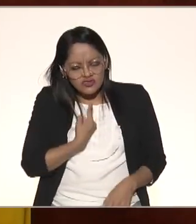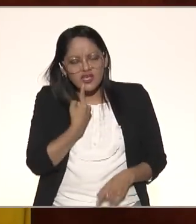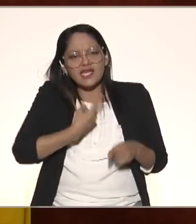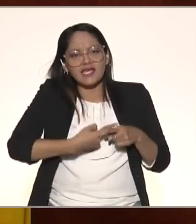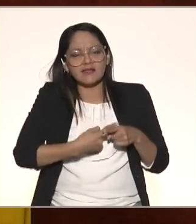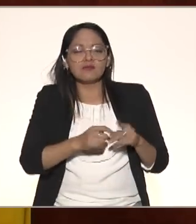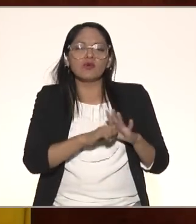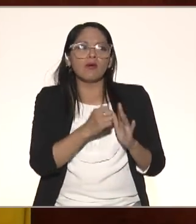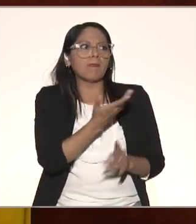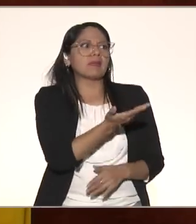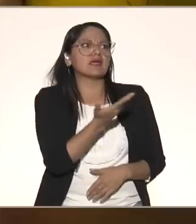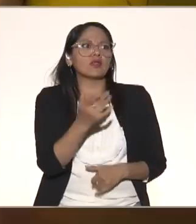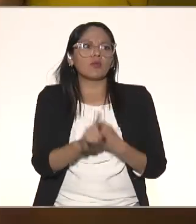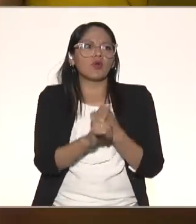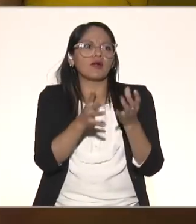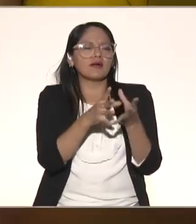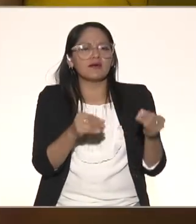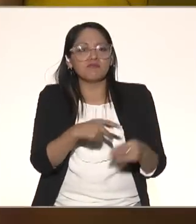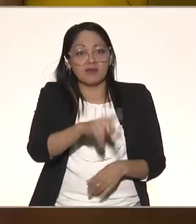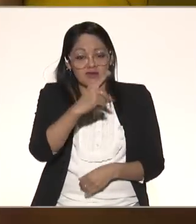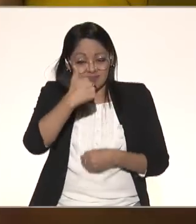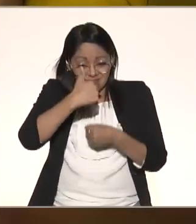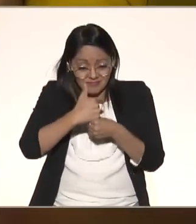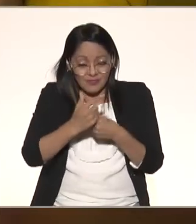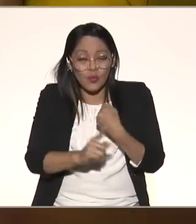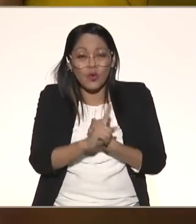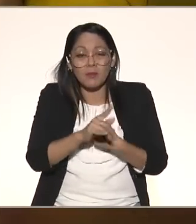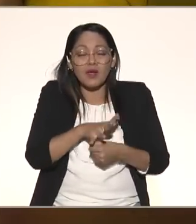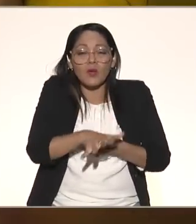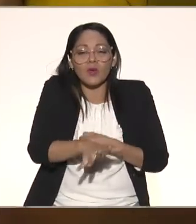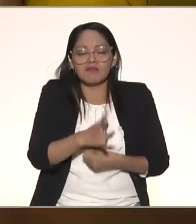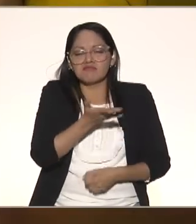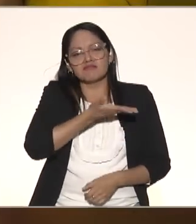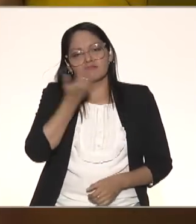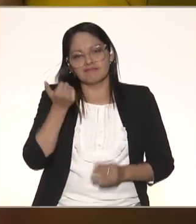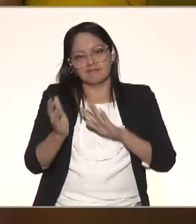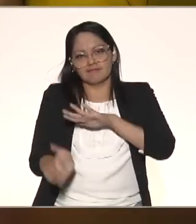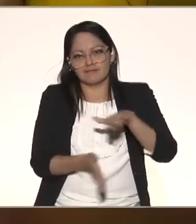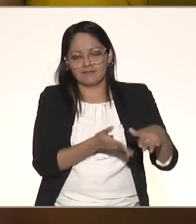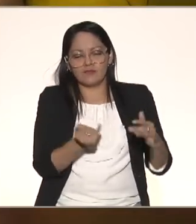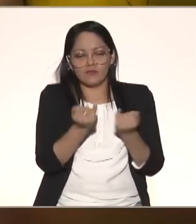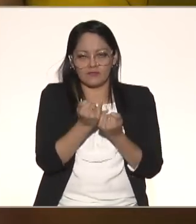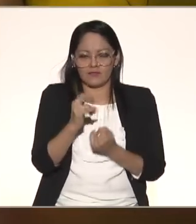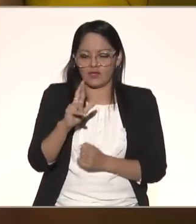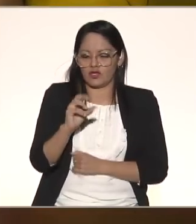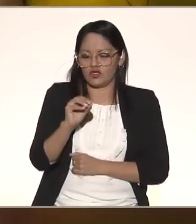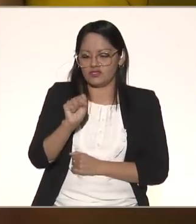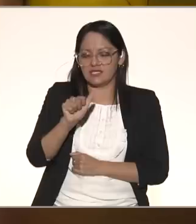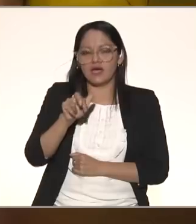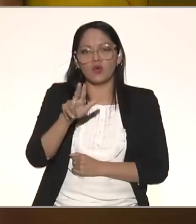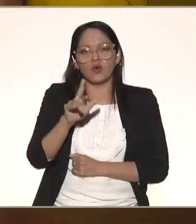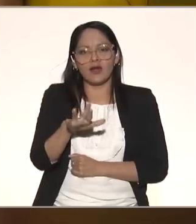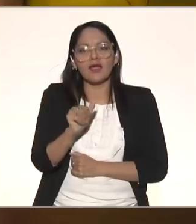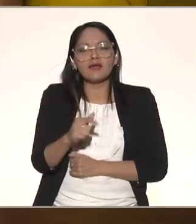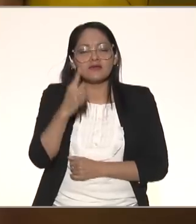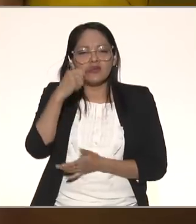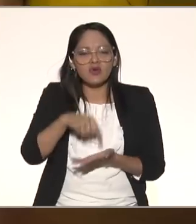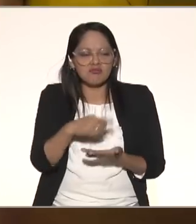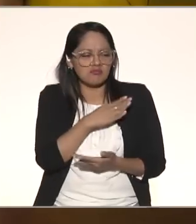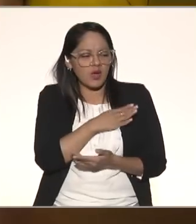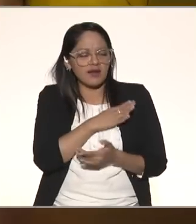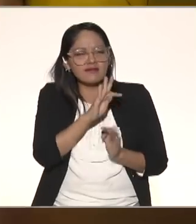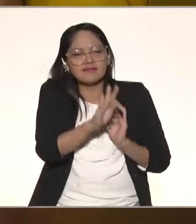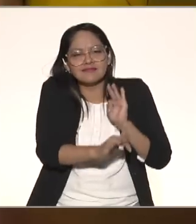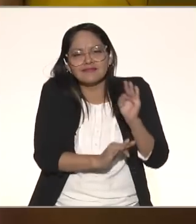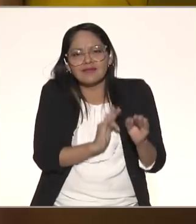resuelvan la vida pero no identificamos el verdadero problema? Rosaura Quinto, creo que la generosidad en la pareja es un valor que se